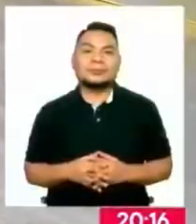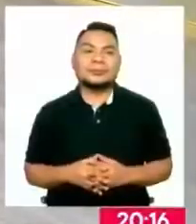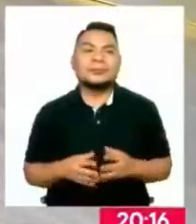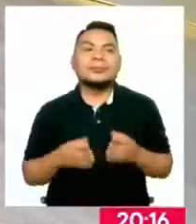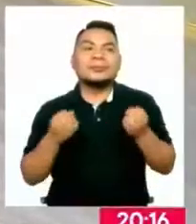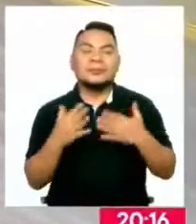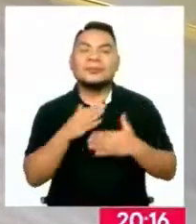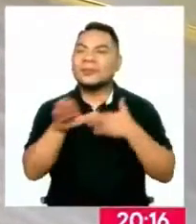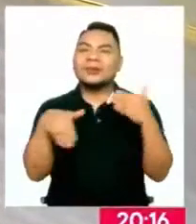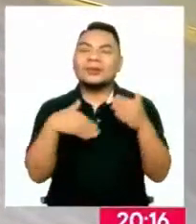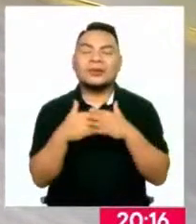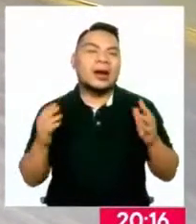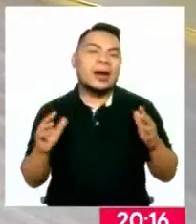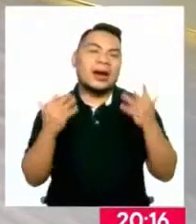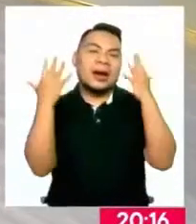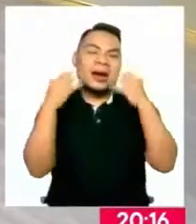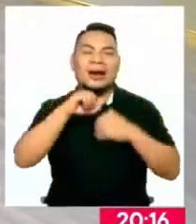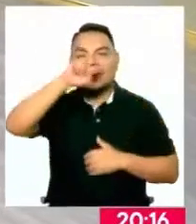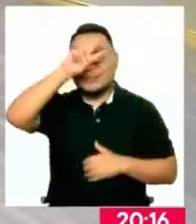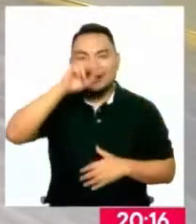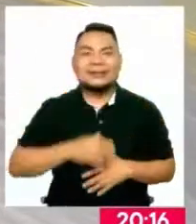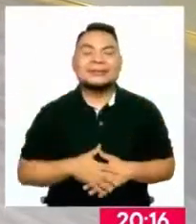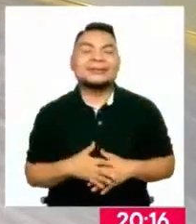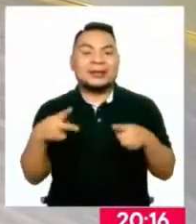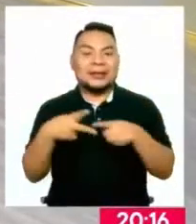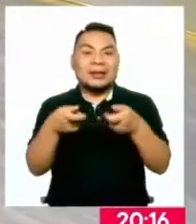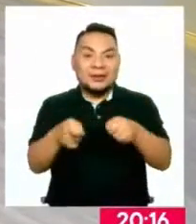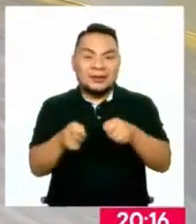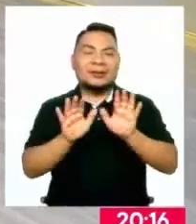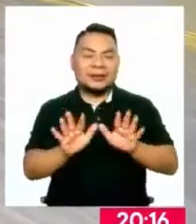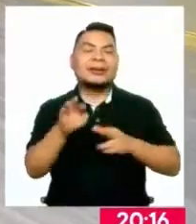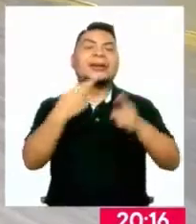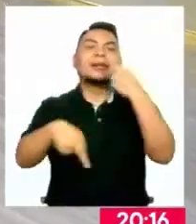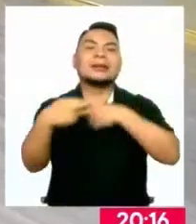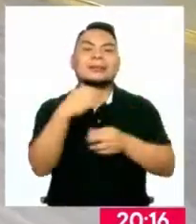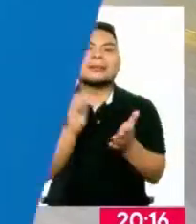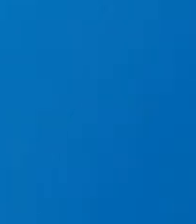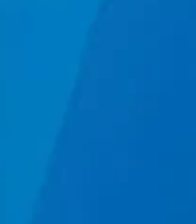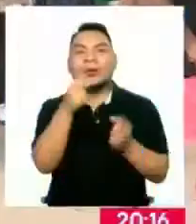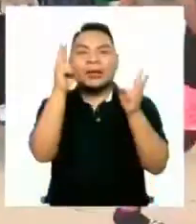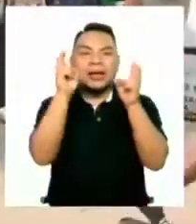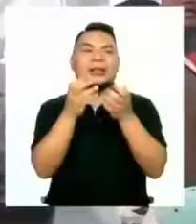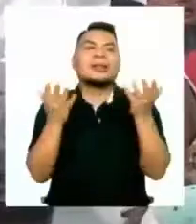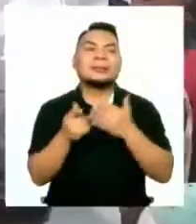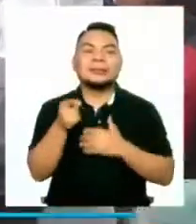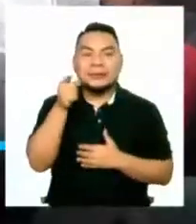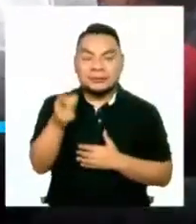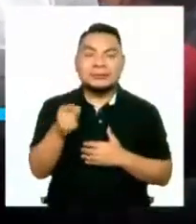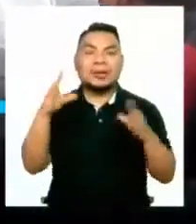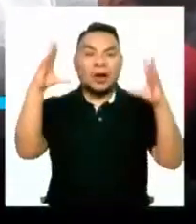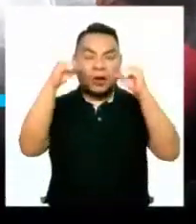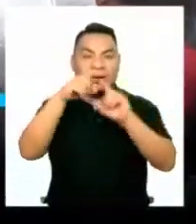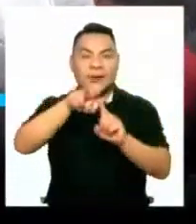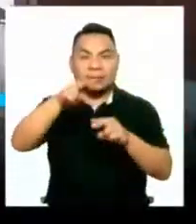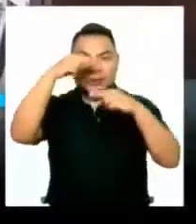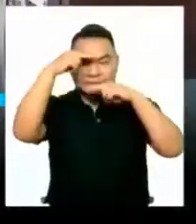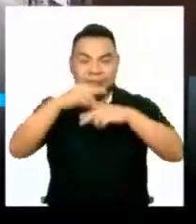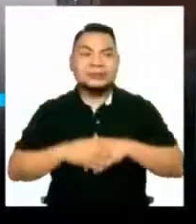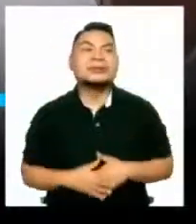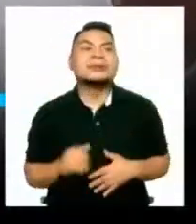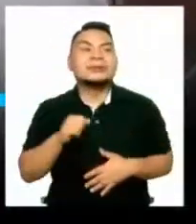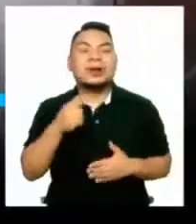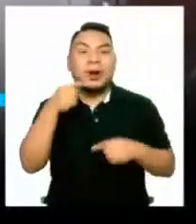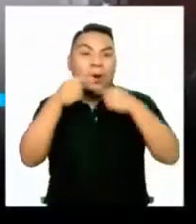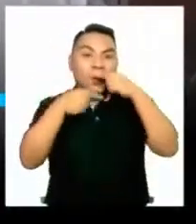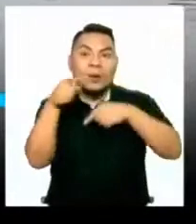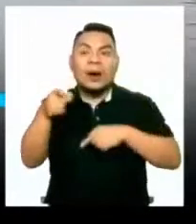Muy bien, por supuesto, todos hemos celebrado el triunfo peruano. Bien, vamos a hacer una pausa y vamos a regresar también con otros temas aquí en la edición HT de Perú Noticias. Les